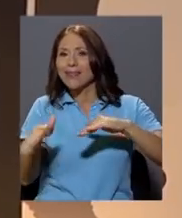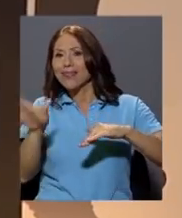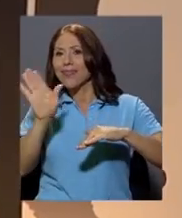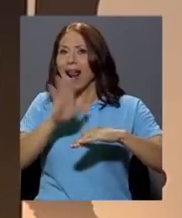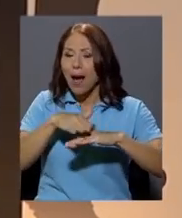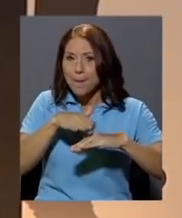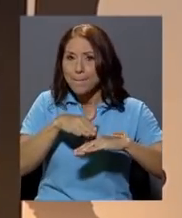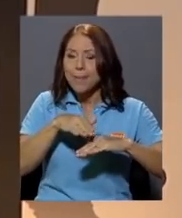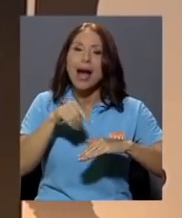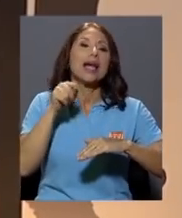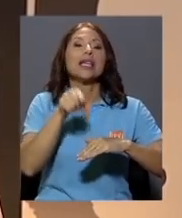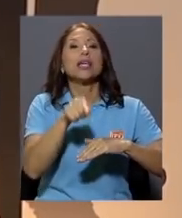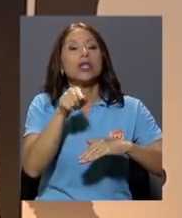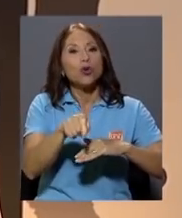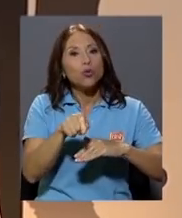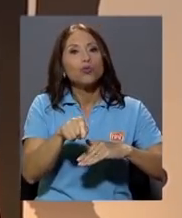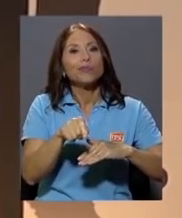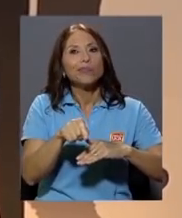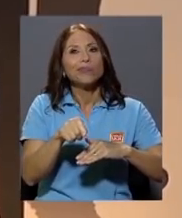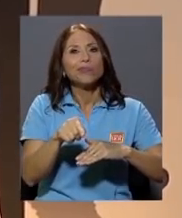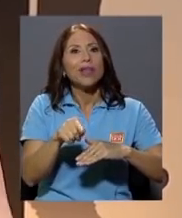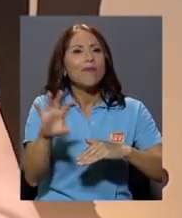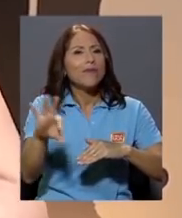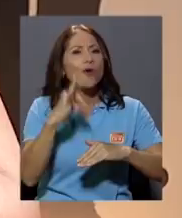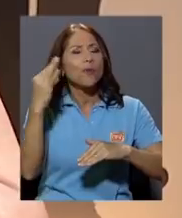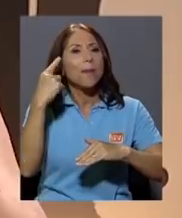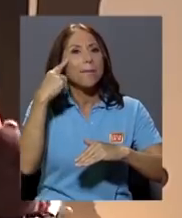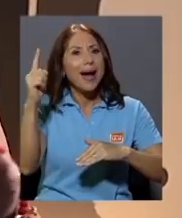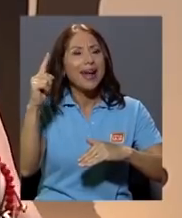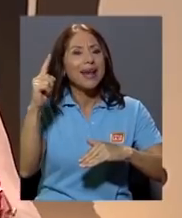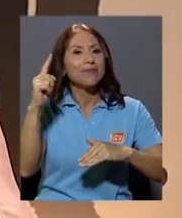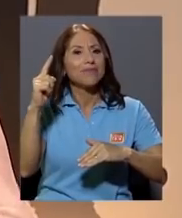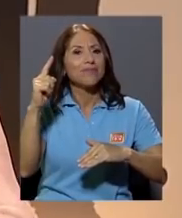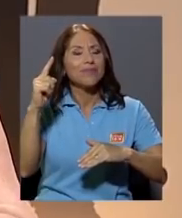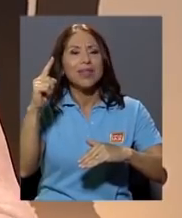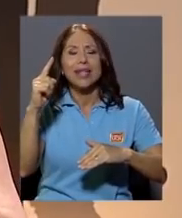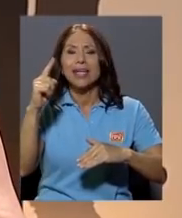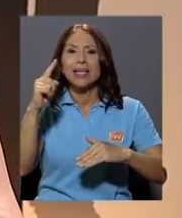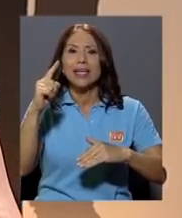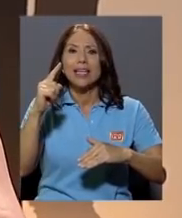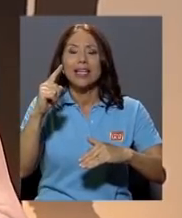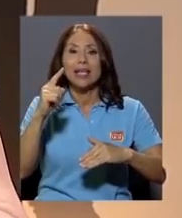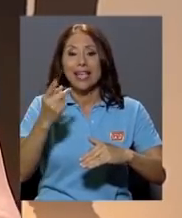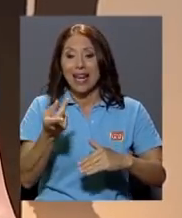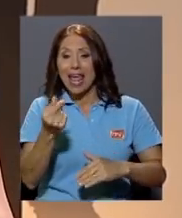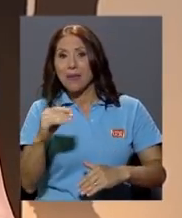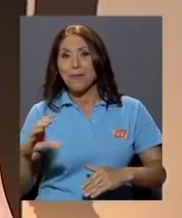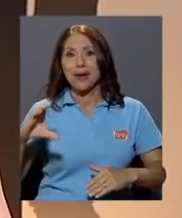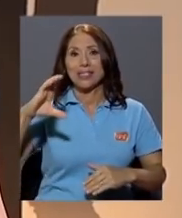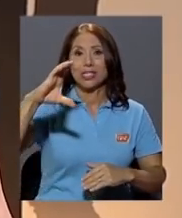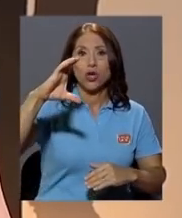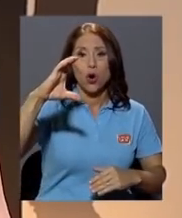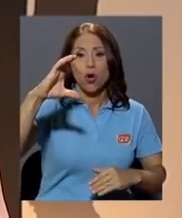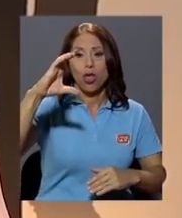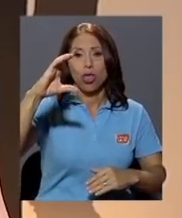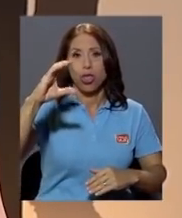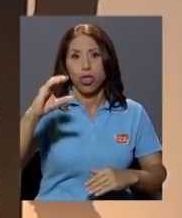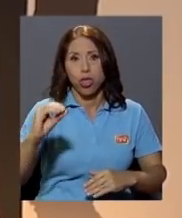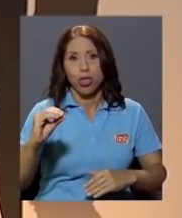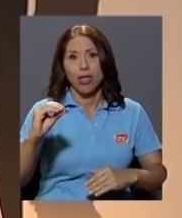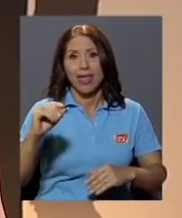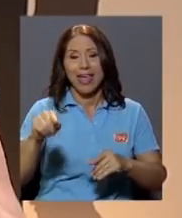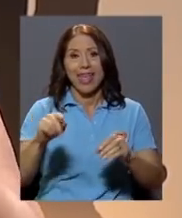un mecanismo de disminución total de inversión en el